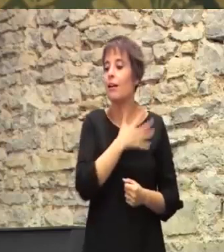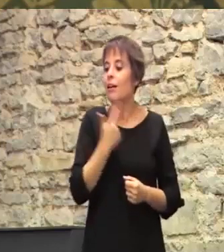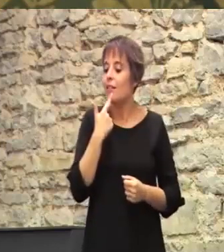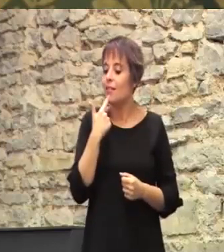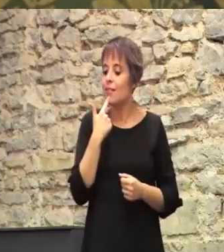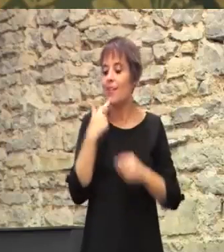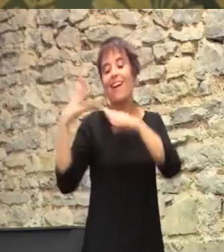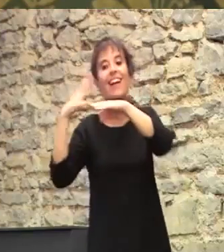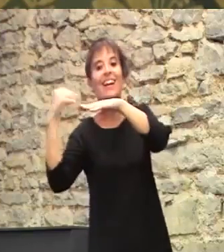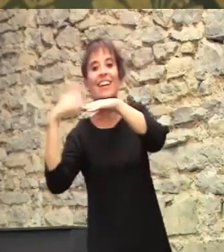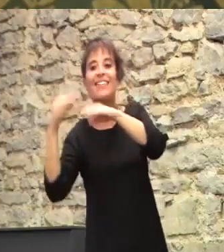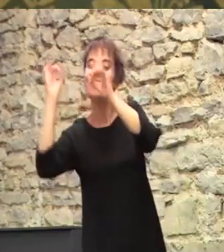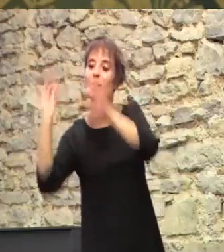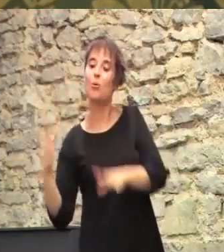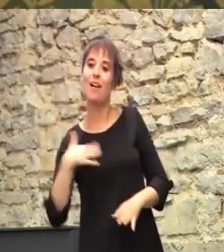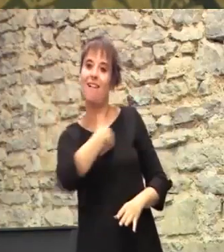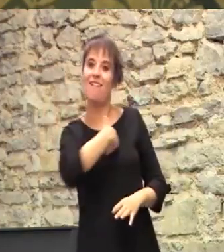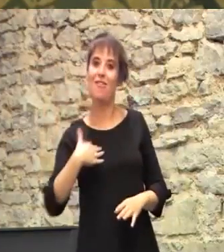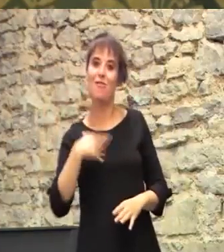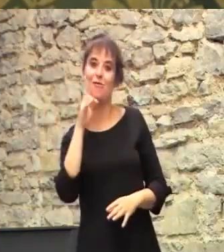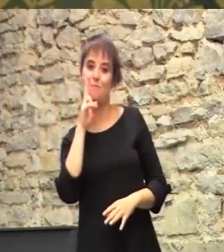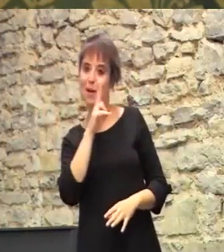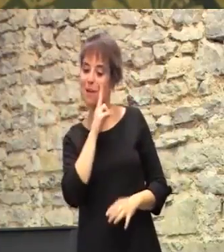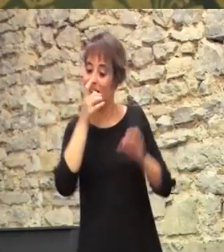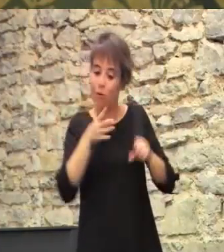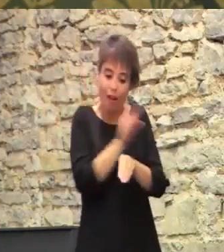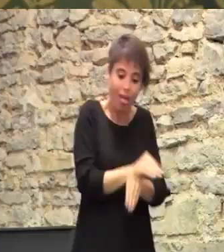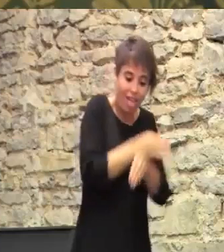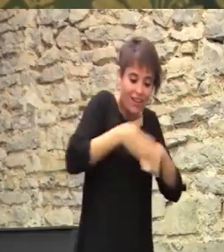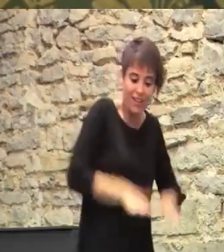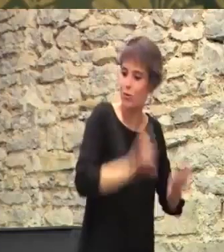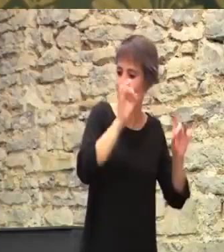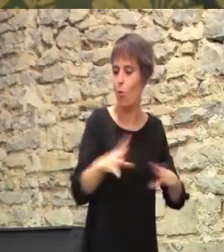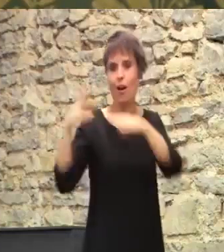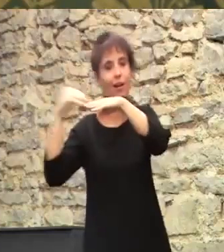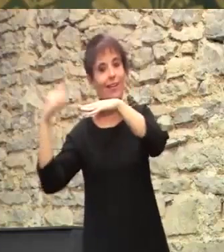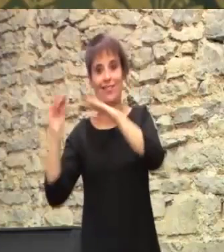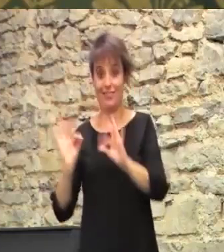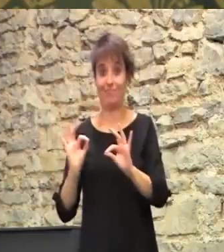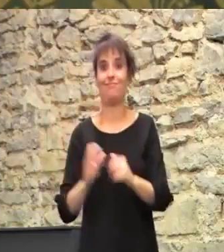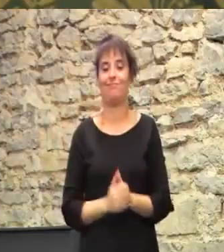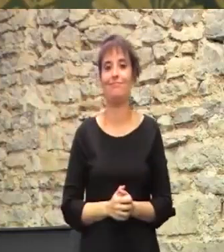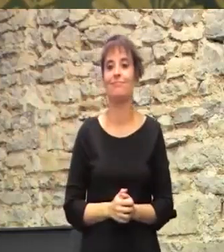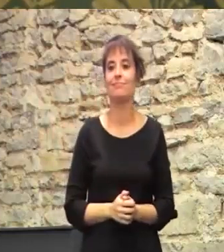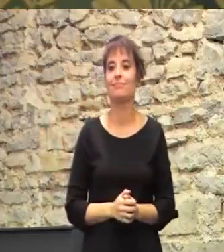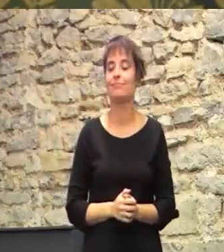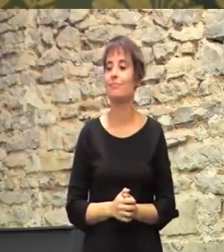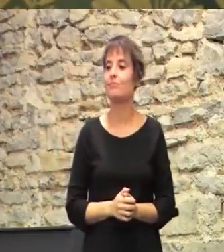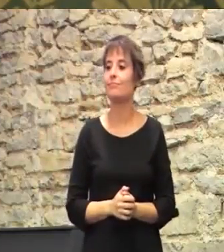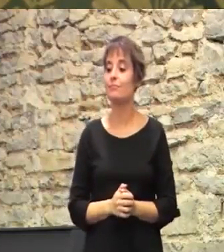con los clientes de la misma manera que uno se comporta con los hijos quiero aclarar que